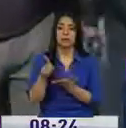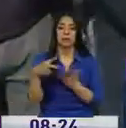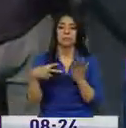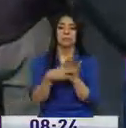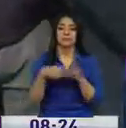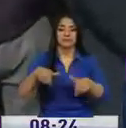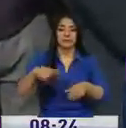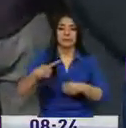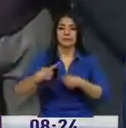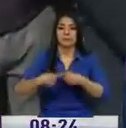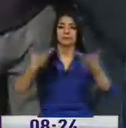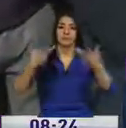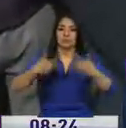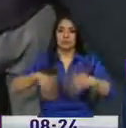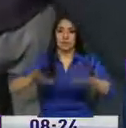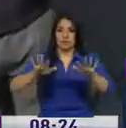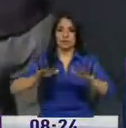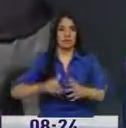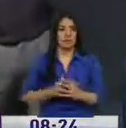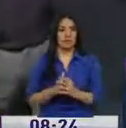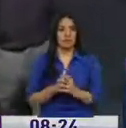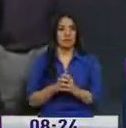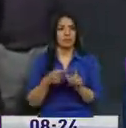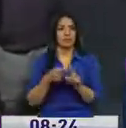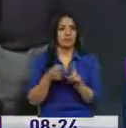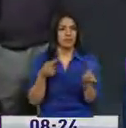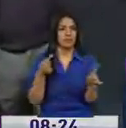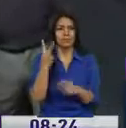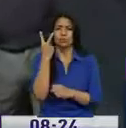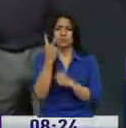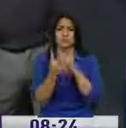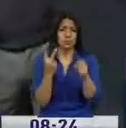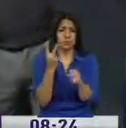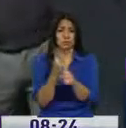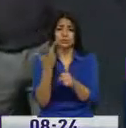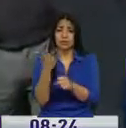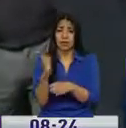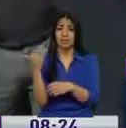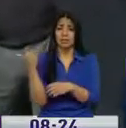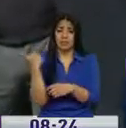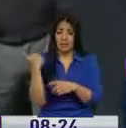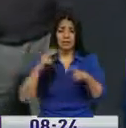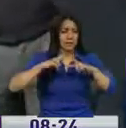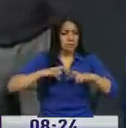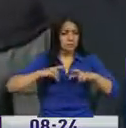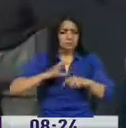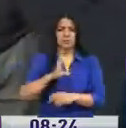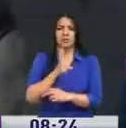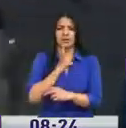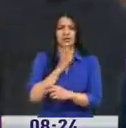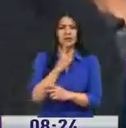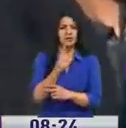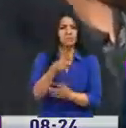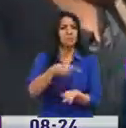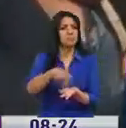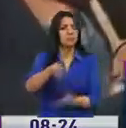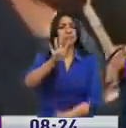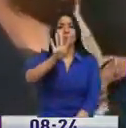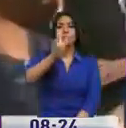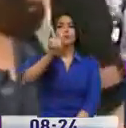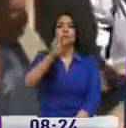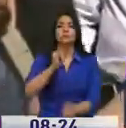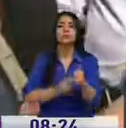Quito, que tienen desde hace 2 años más o menos, en esa arroja una tarifa de alrededor de 42 centavos